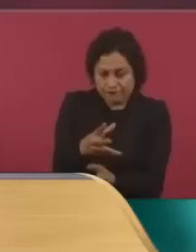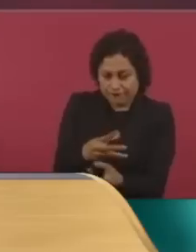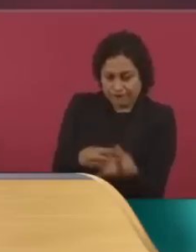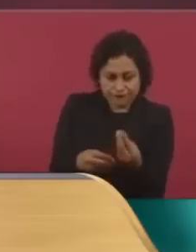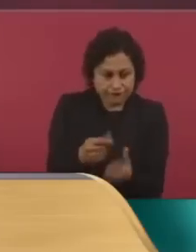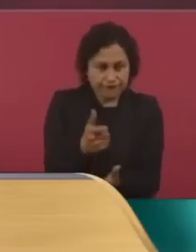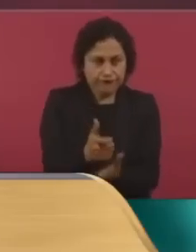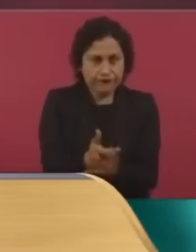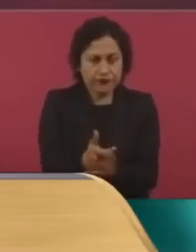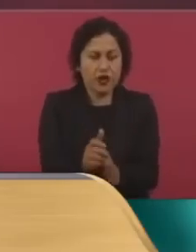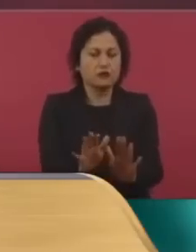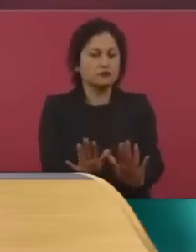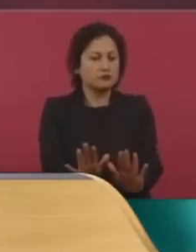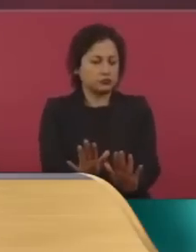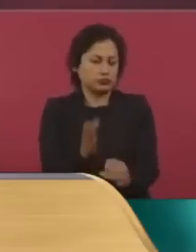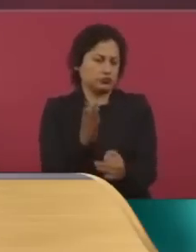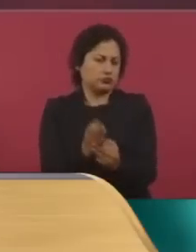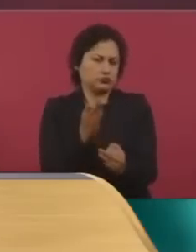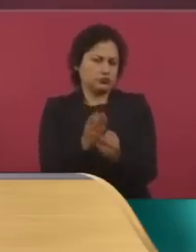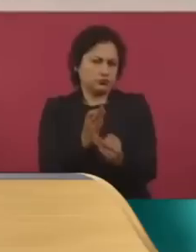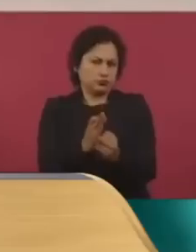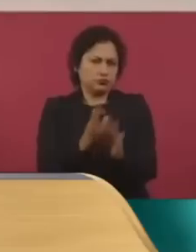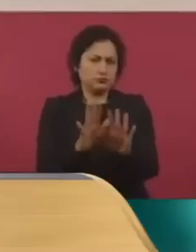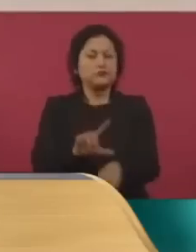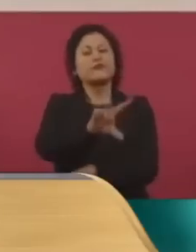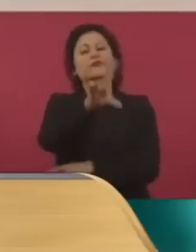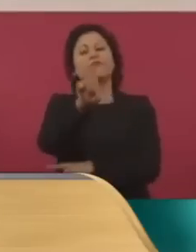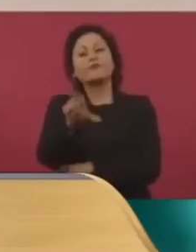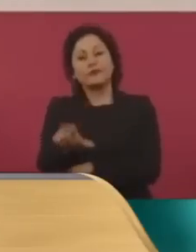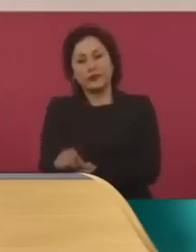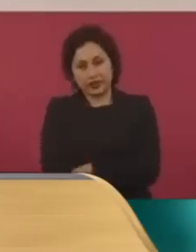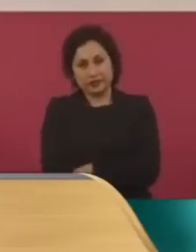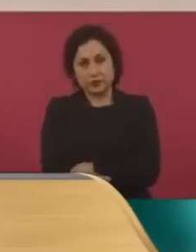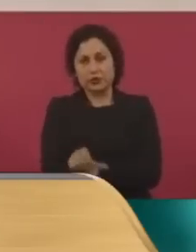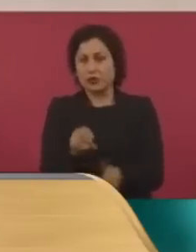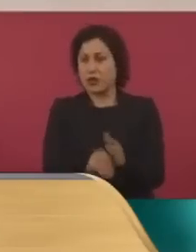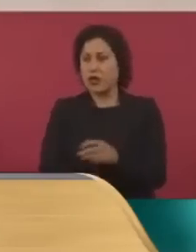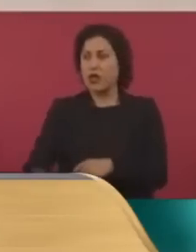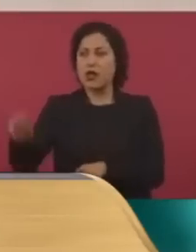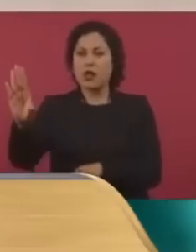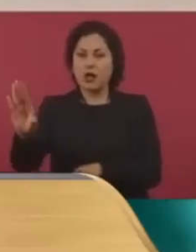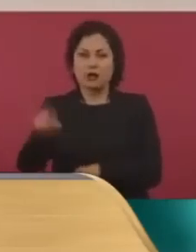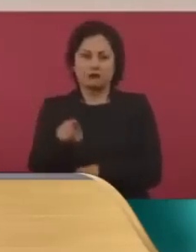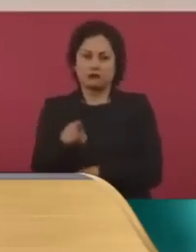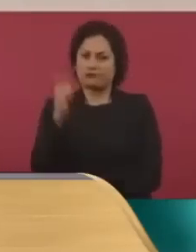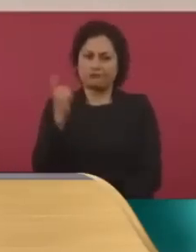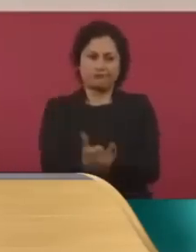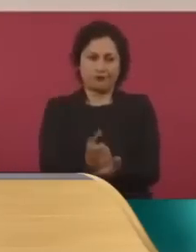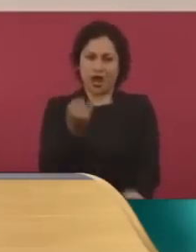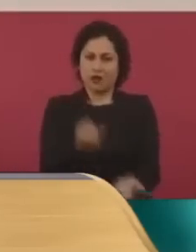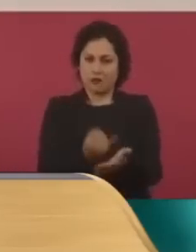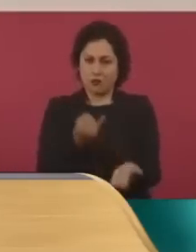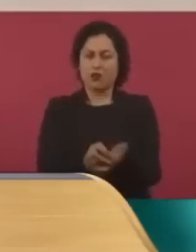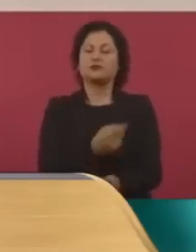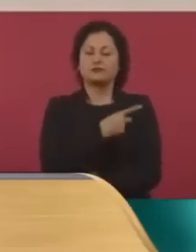de todas maneras, cuando se lleve a cabo, van a pagar impuestos. Ya no es el tiempo